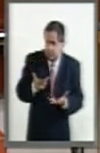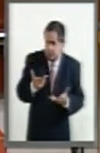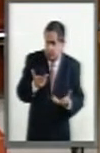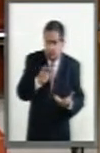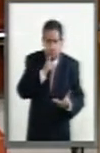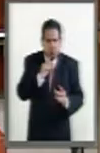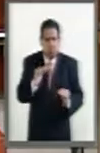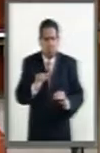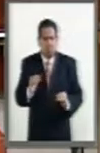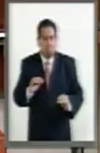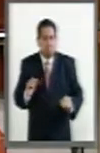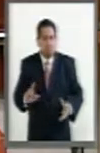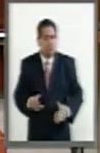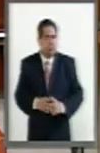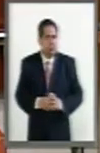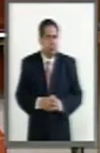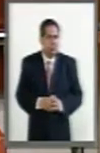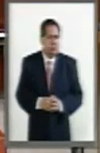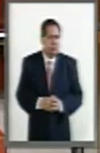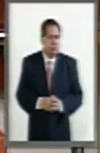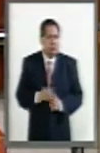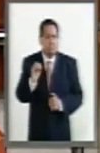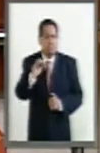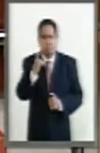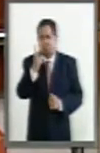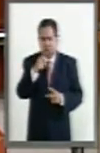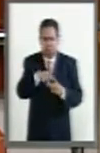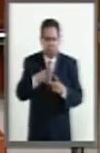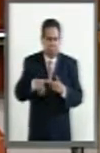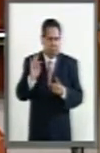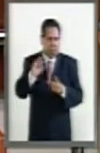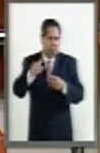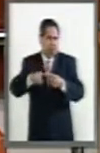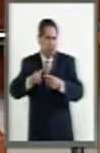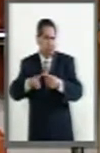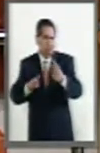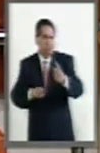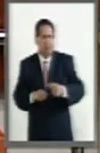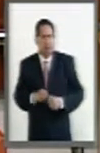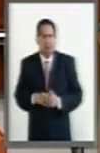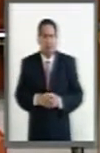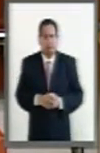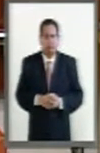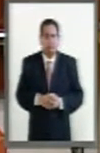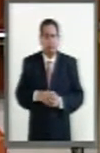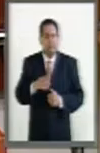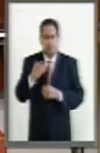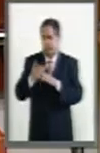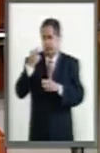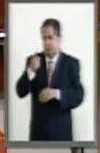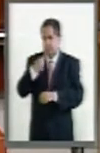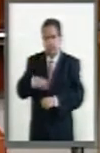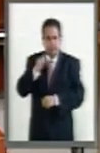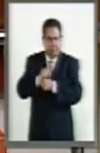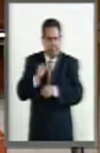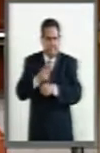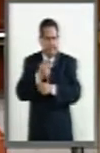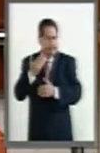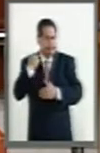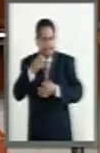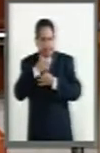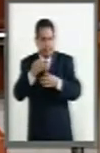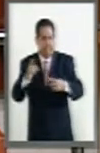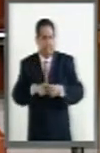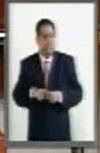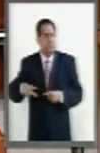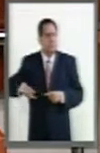país. O bien, dos cuestiones. La primera, que anunciaron la semana pasada, que